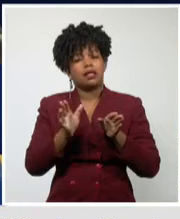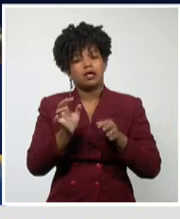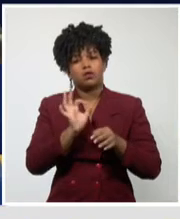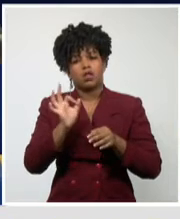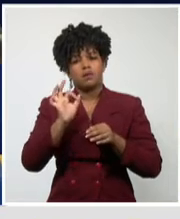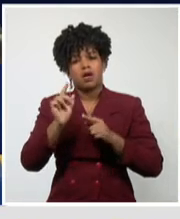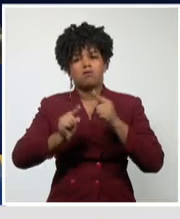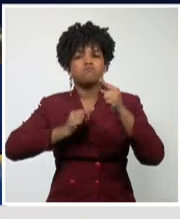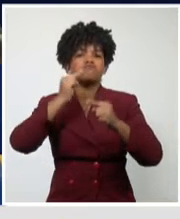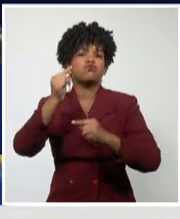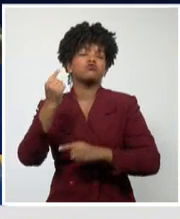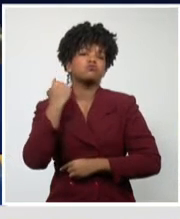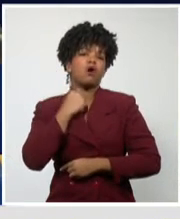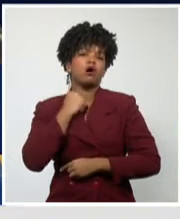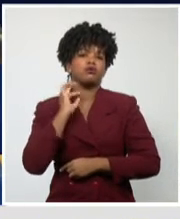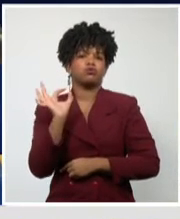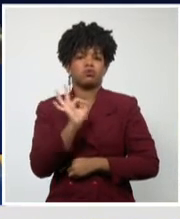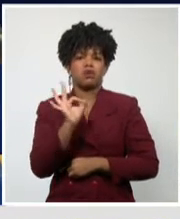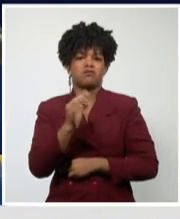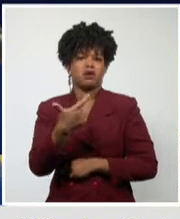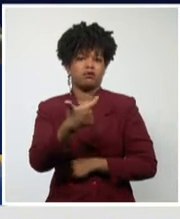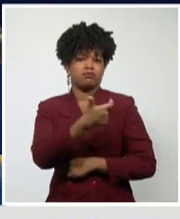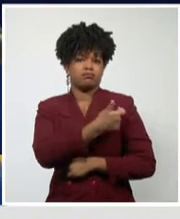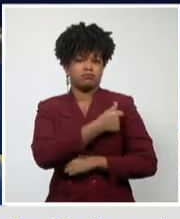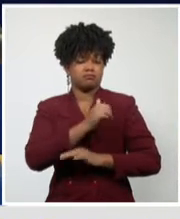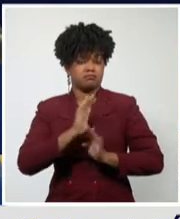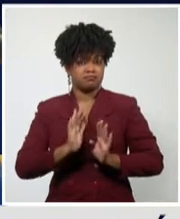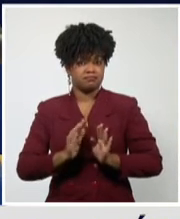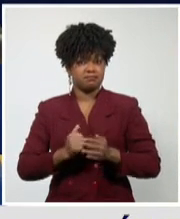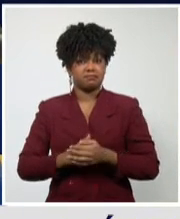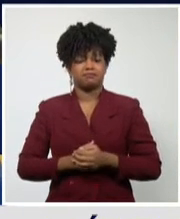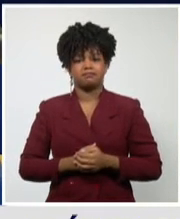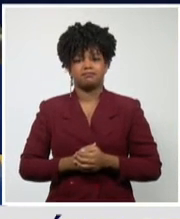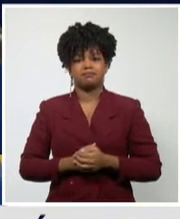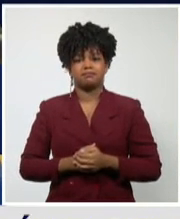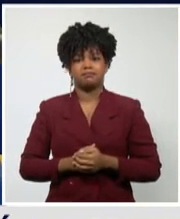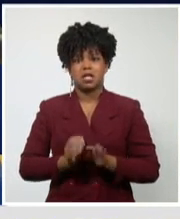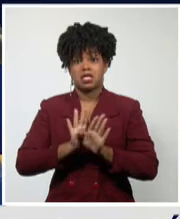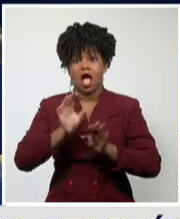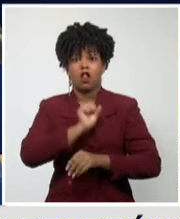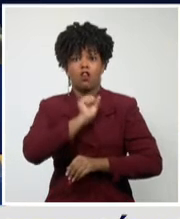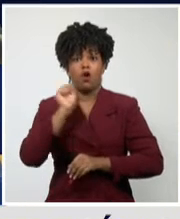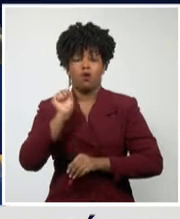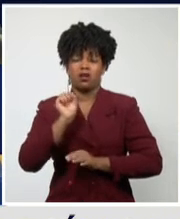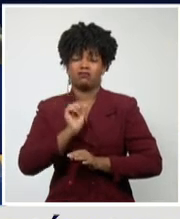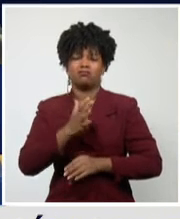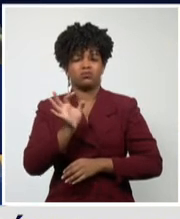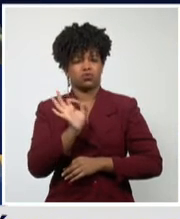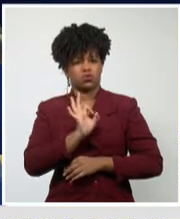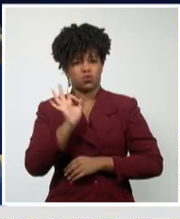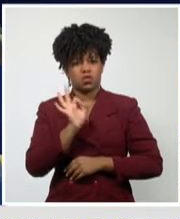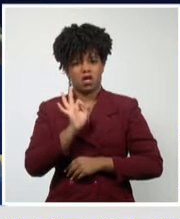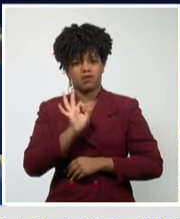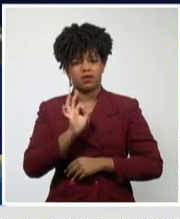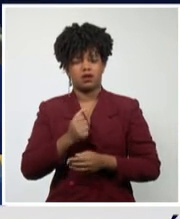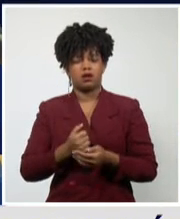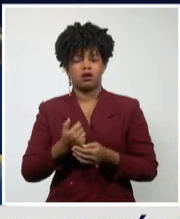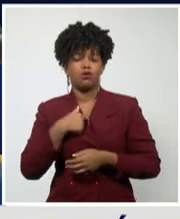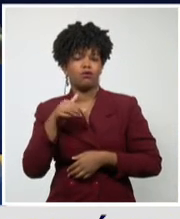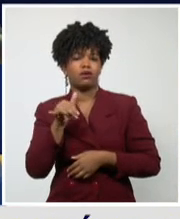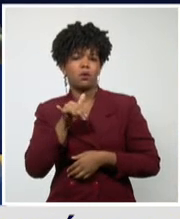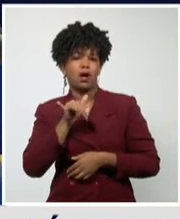va a poder disponer de una vacuna. Digo, si es que se llega a lograr como tal. Y no es que sea pesimista, es